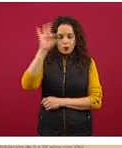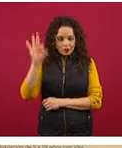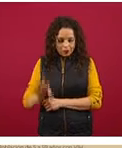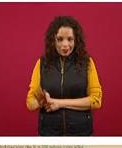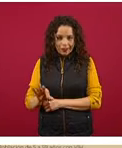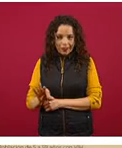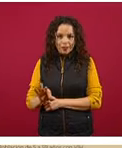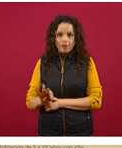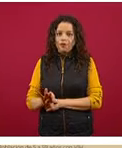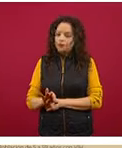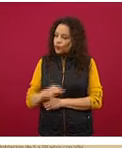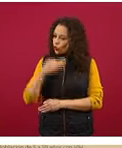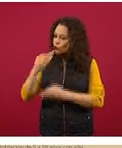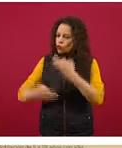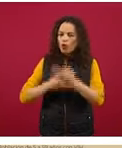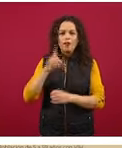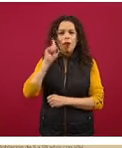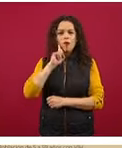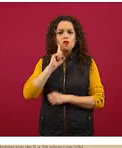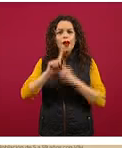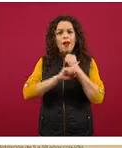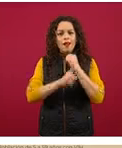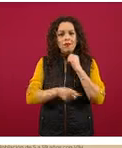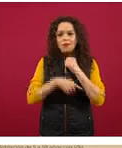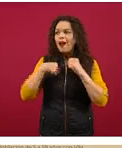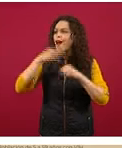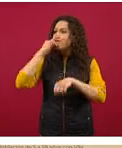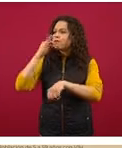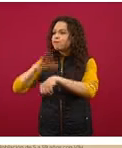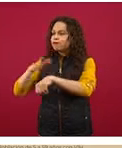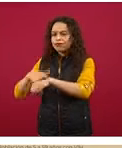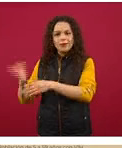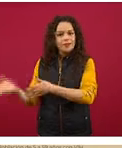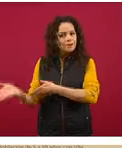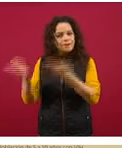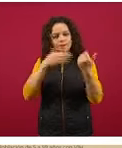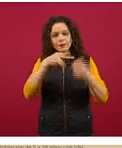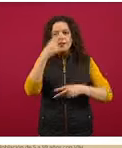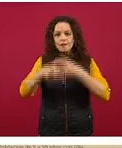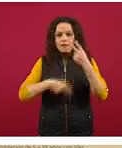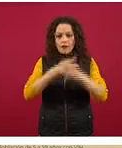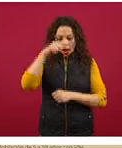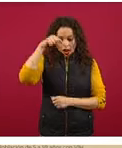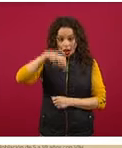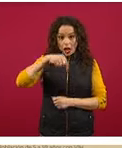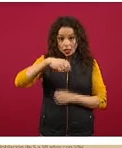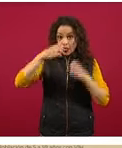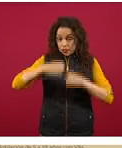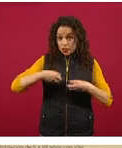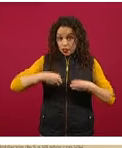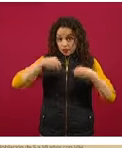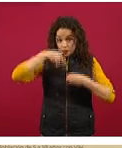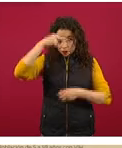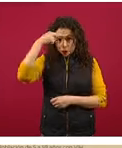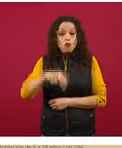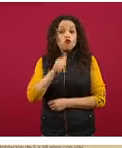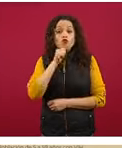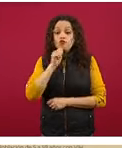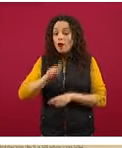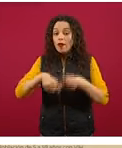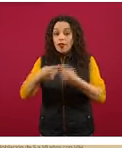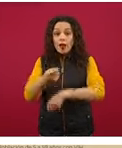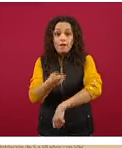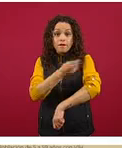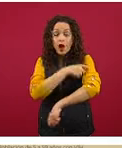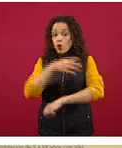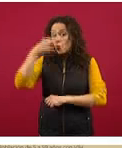las mujeres embarazadas que están actualmente en el país y que no han recibido una vacuna contra